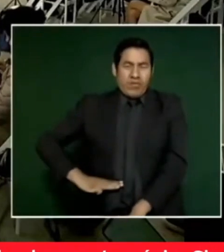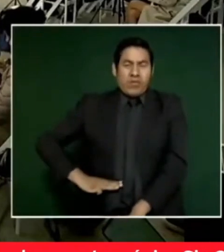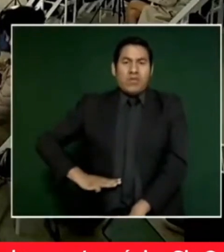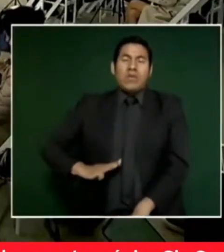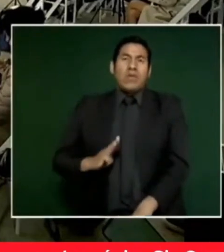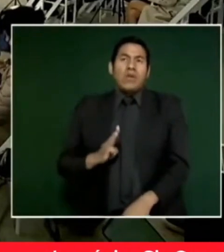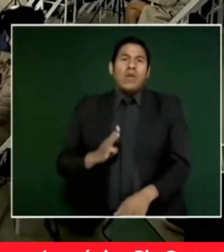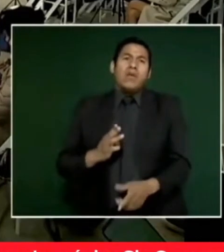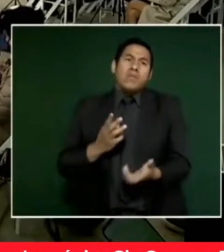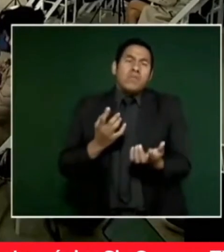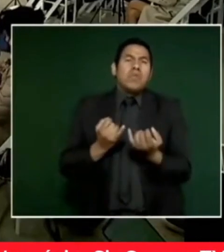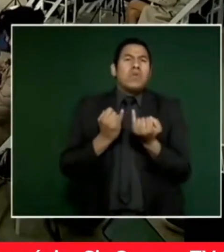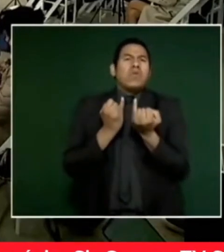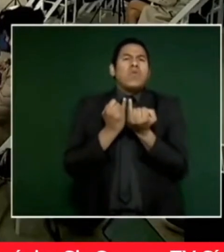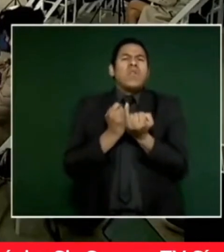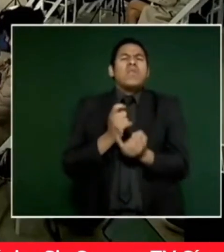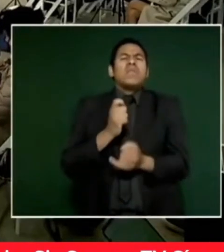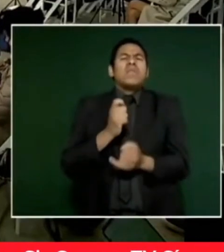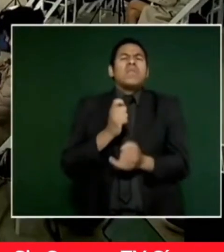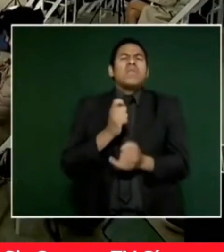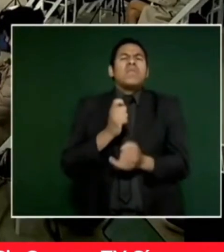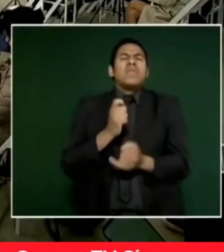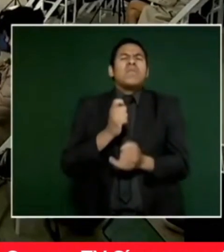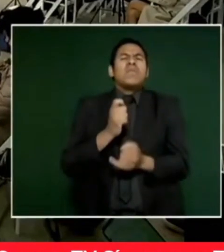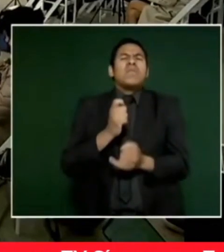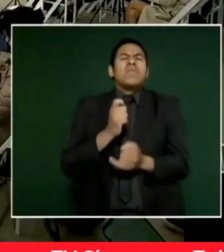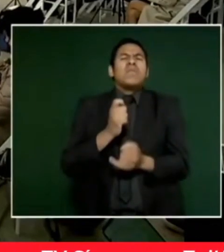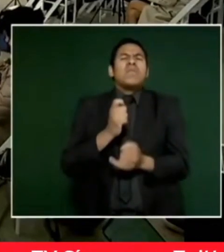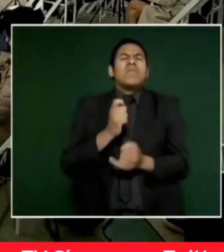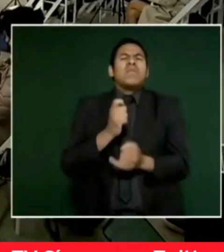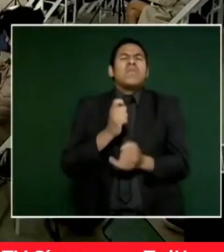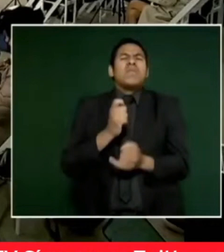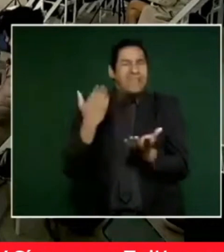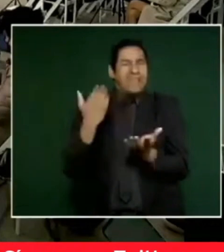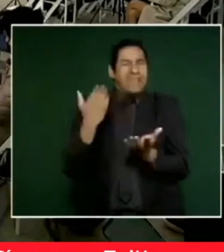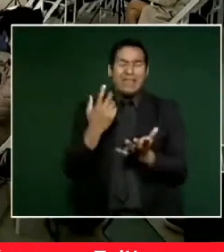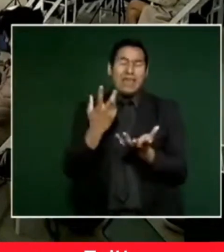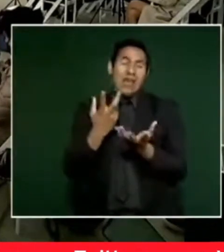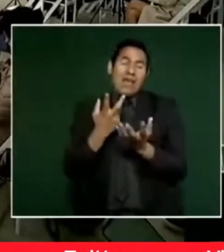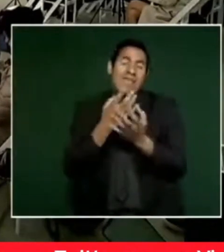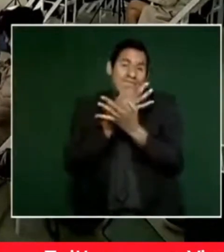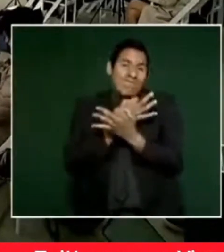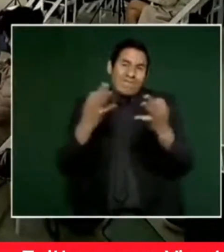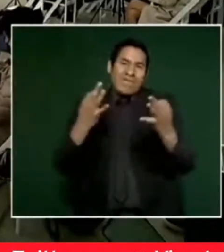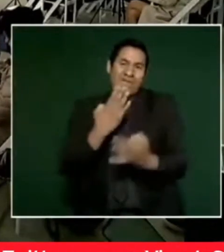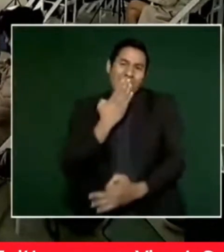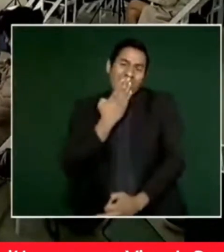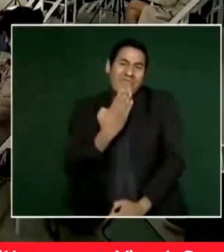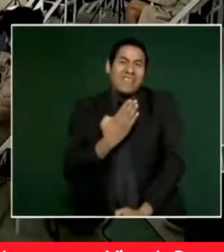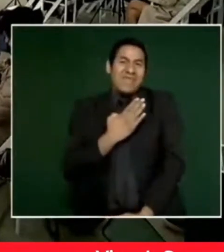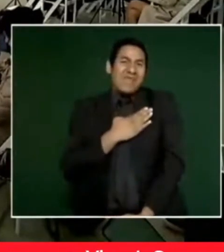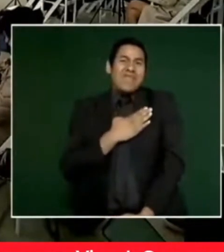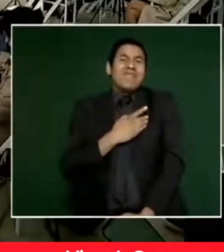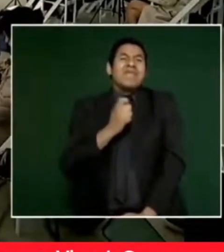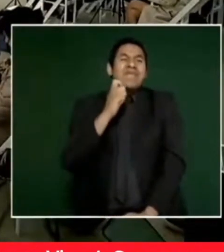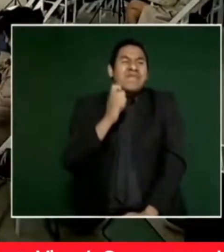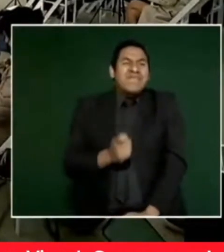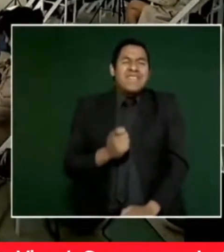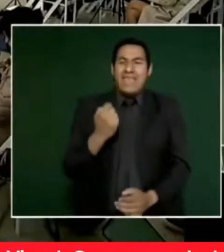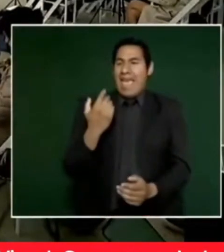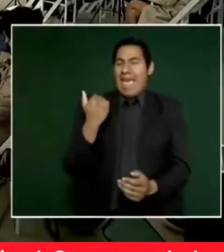pues aquí también la buena nueva es una solicitud que